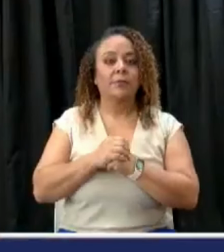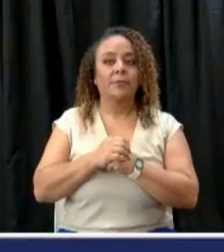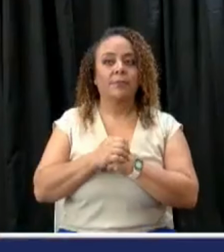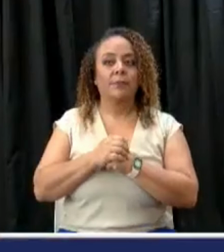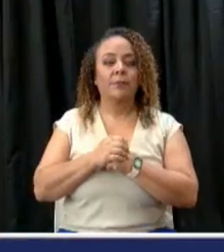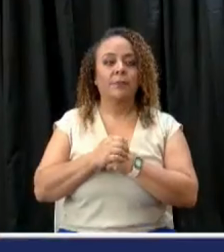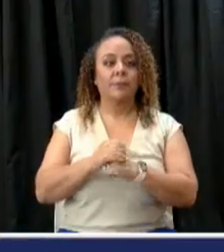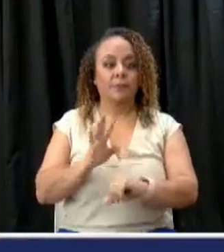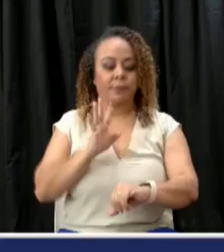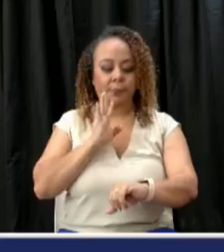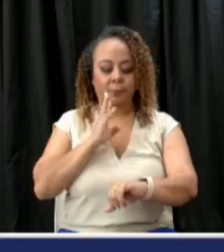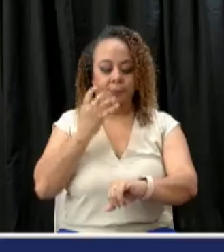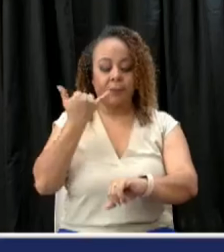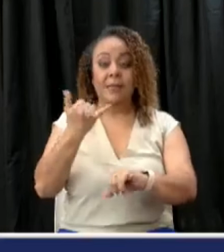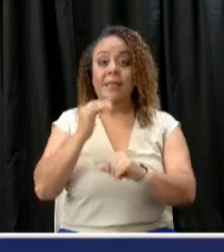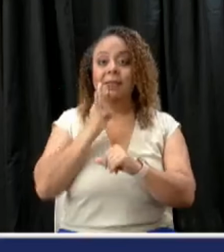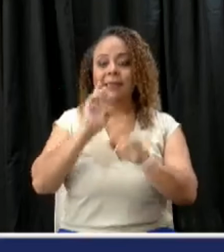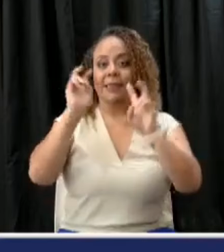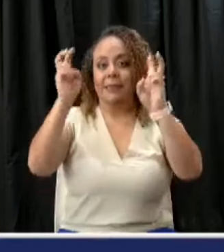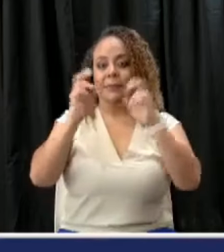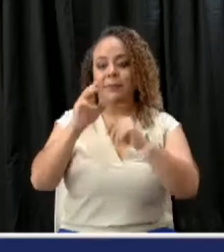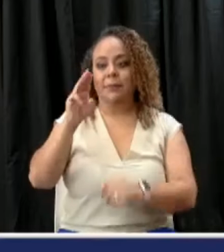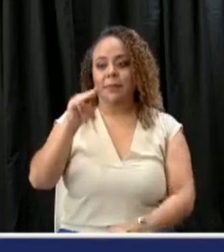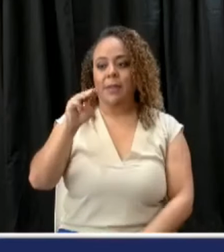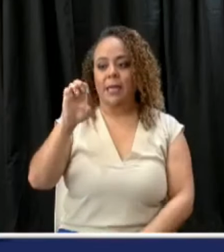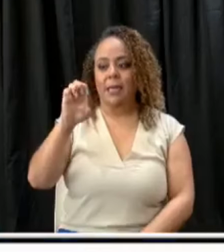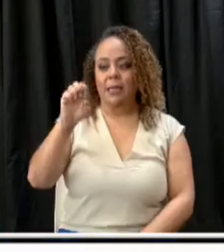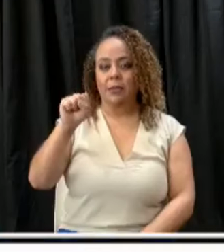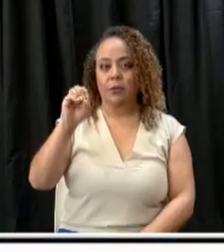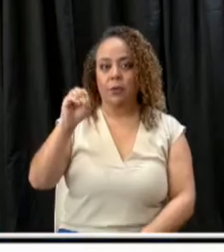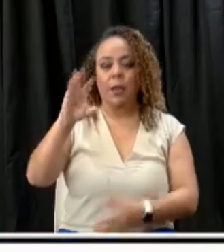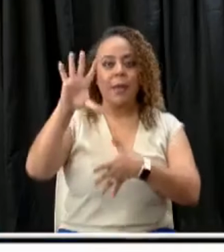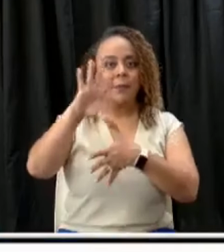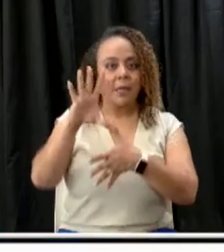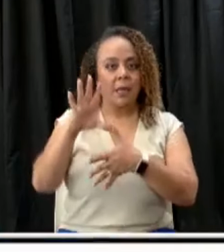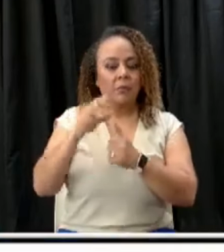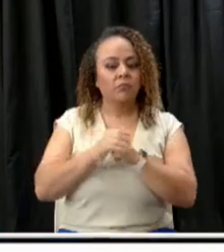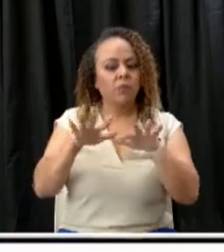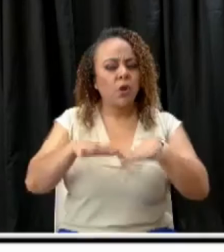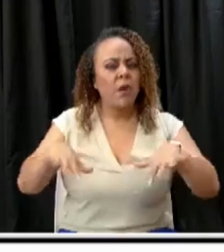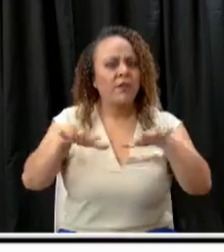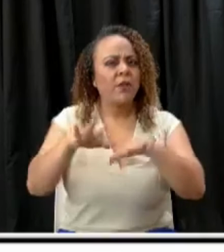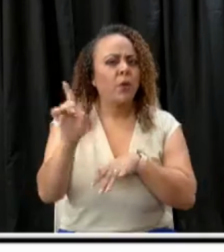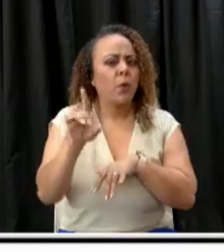hablamos, bueno, ya nos hablaste sobre el tema de Mesoamérica y nos ubicaste geográficamente.